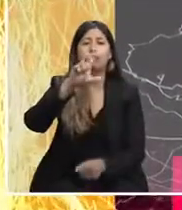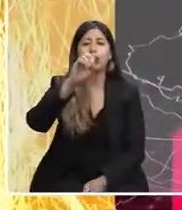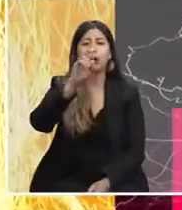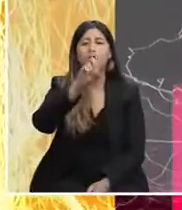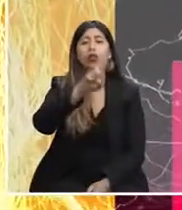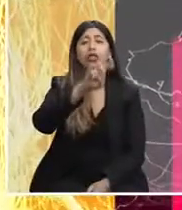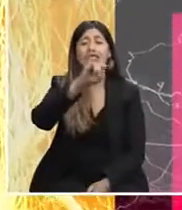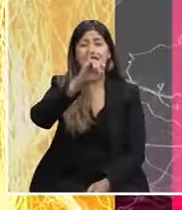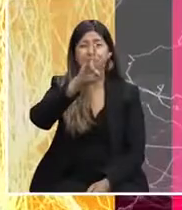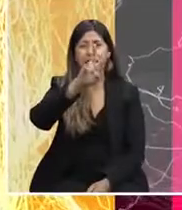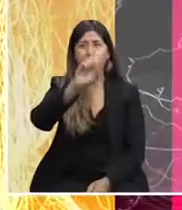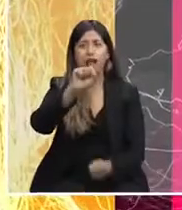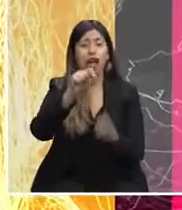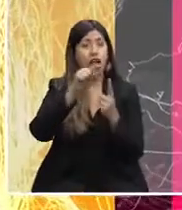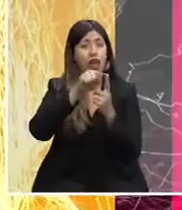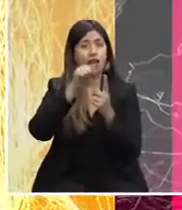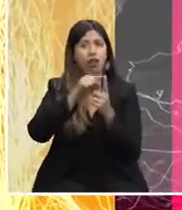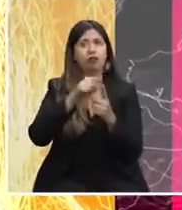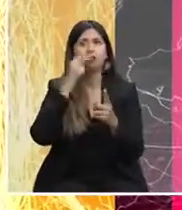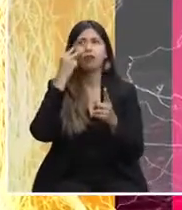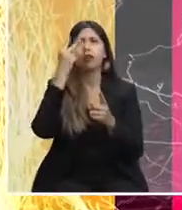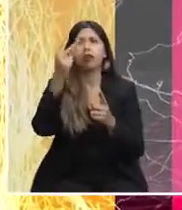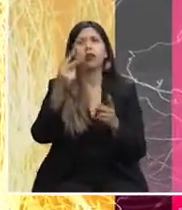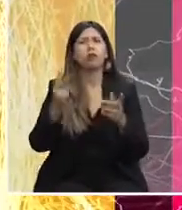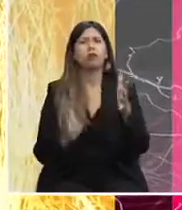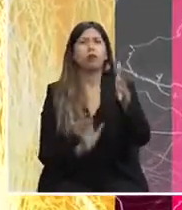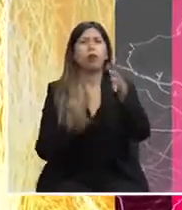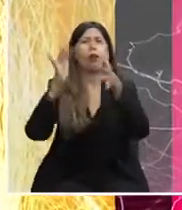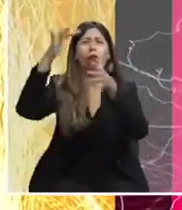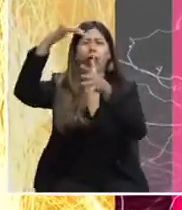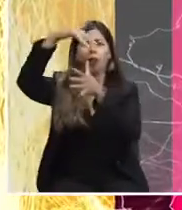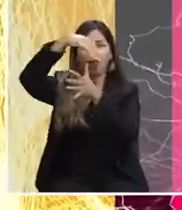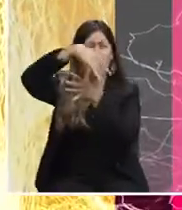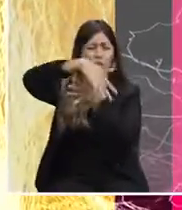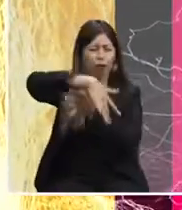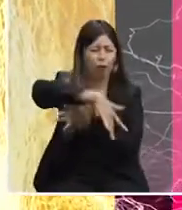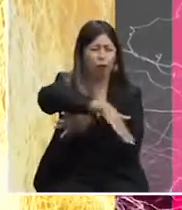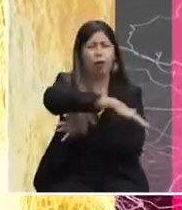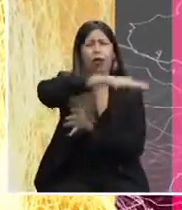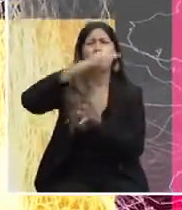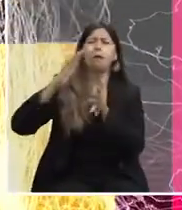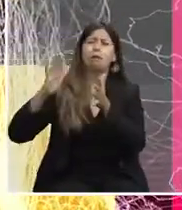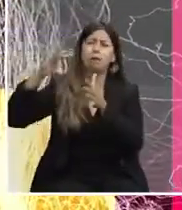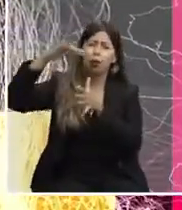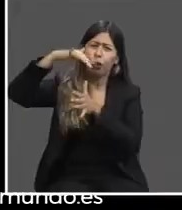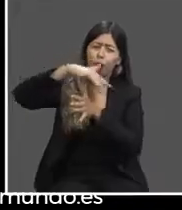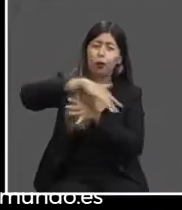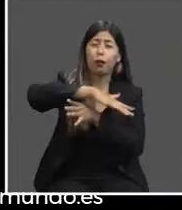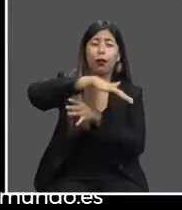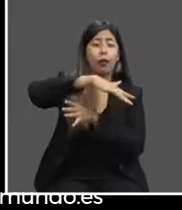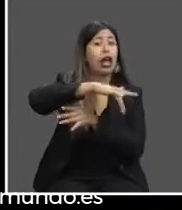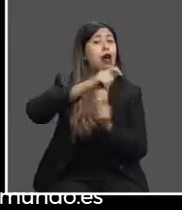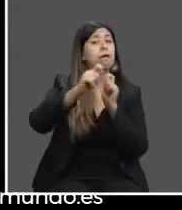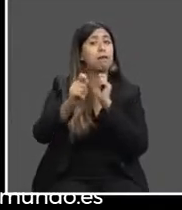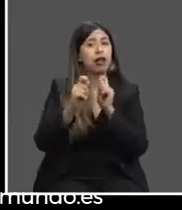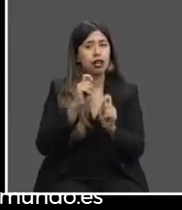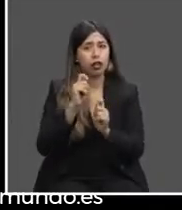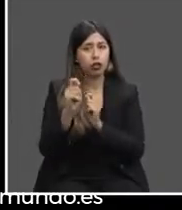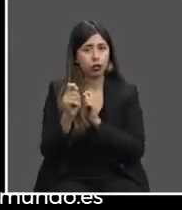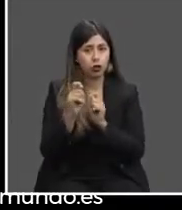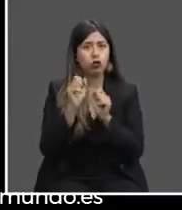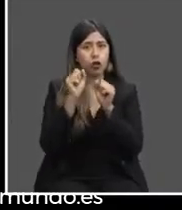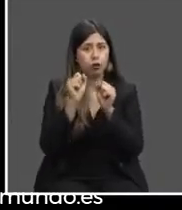ahora, ¿cierto? Muchas veces vemos correr estos ríos de lavas, ¿cierto? Que pueden ser muchas veces peligrosos o realmente